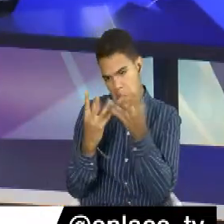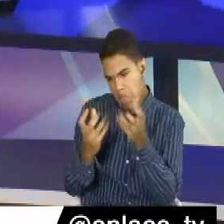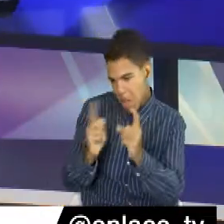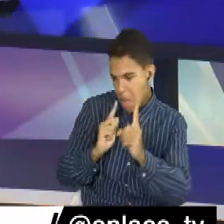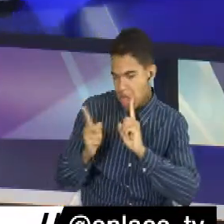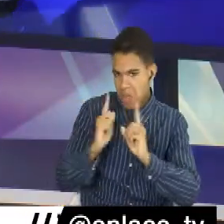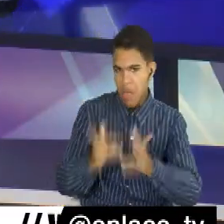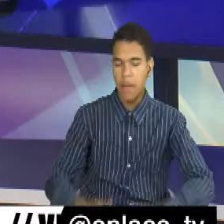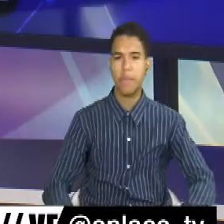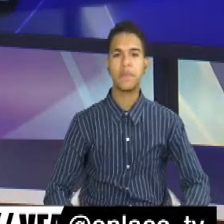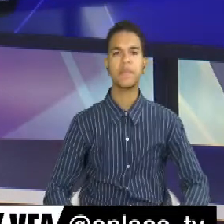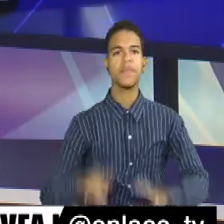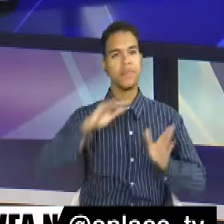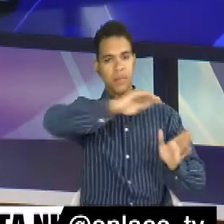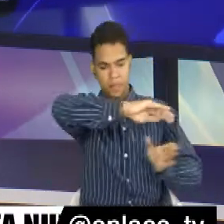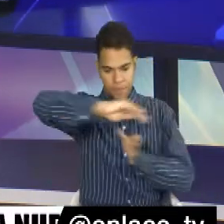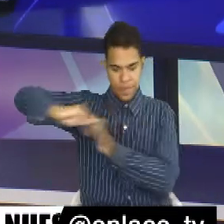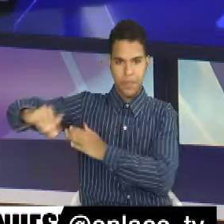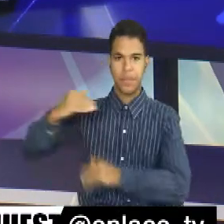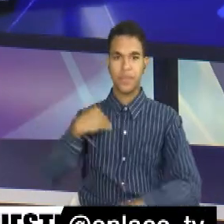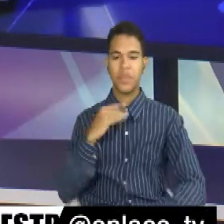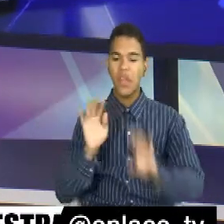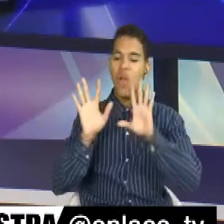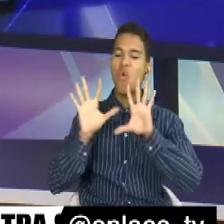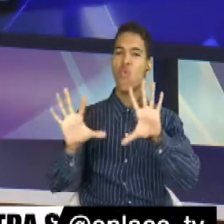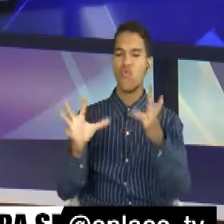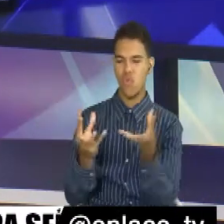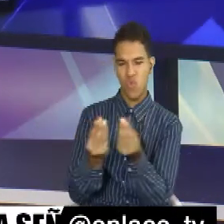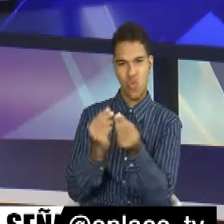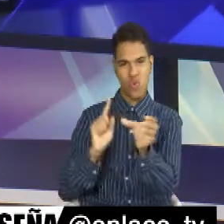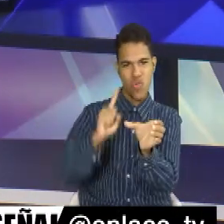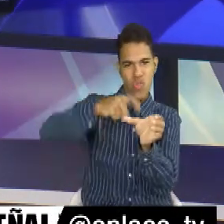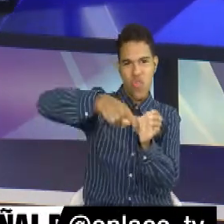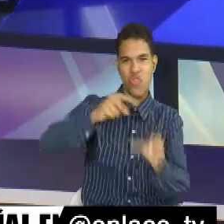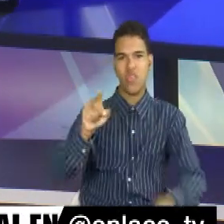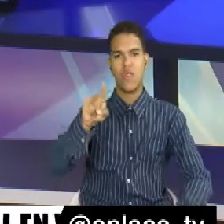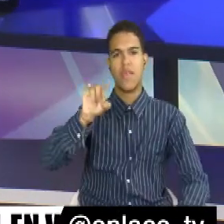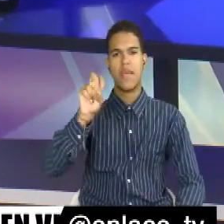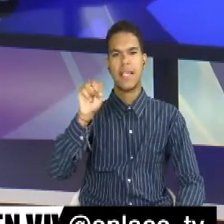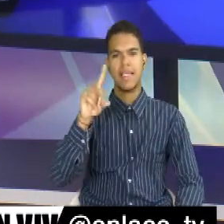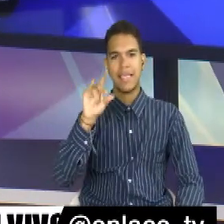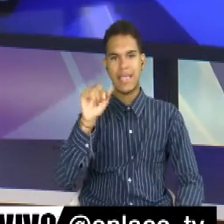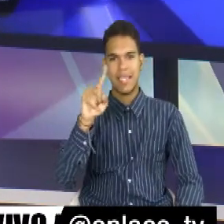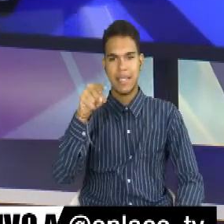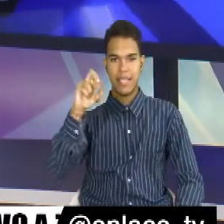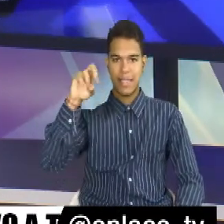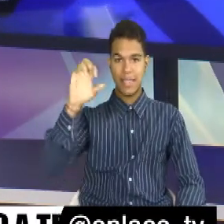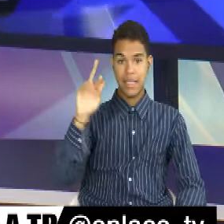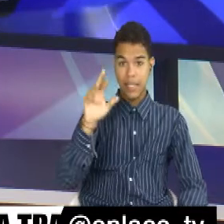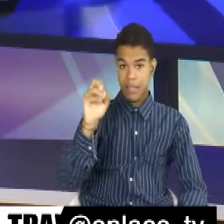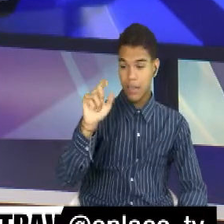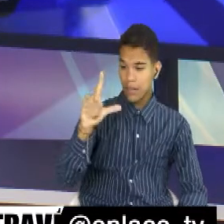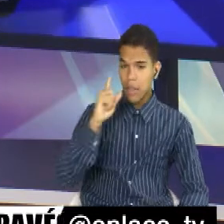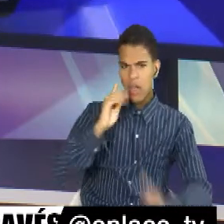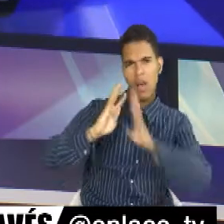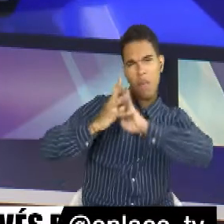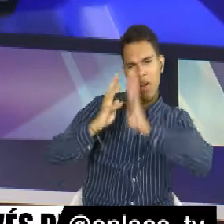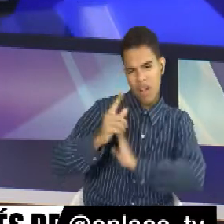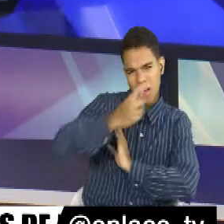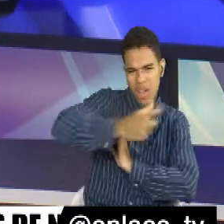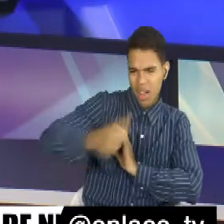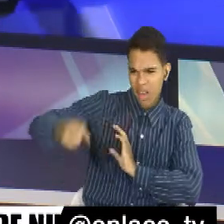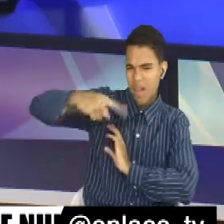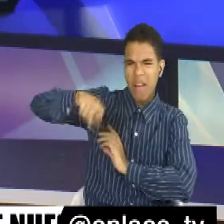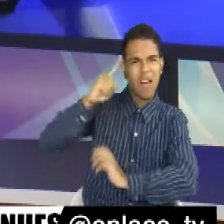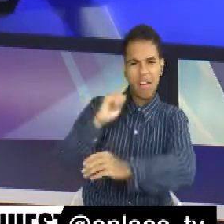En otras noticias, trabajadores afiliados a Sindispetrol resaltaron la vinculación a sus protestas de comerciantes de Barranca Bermeja afectados